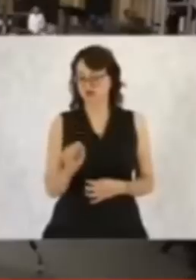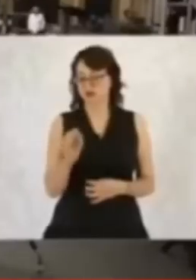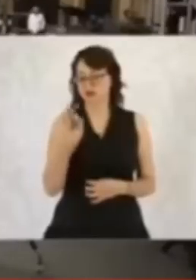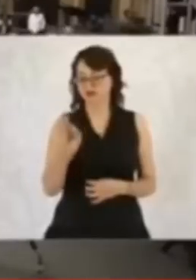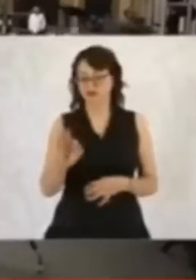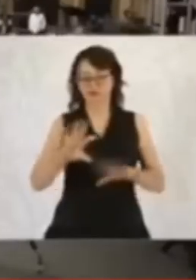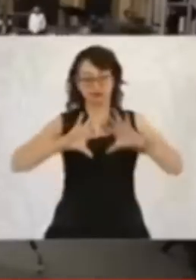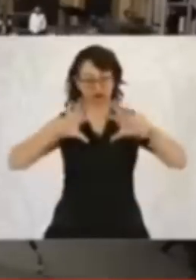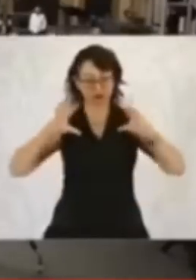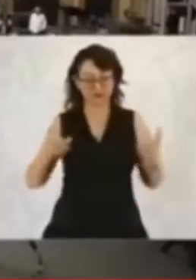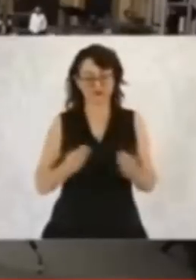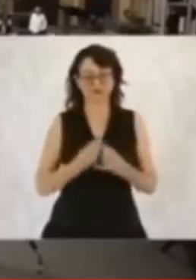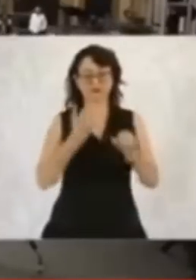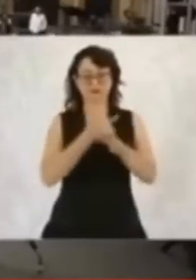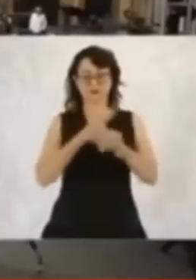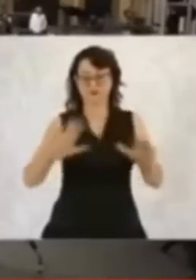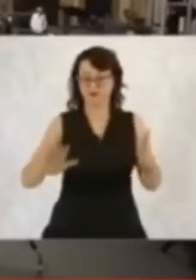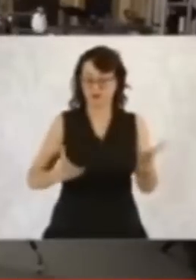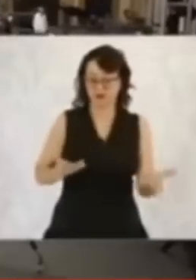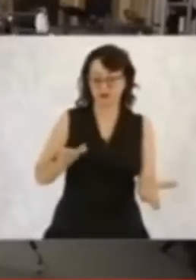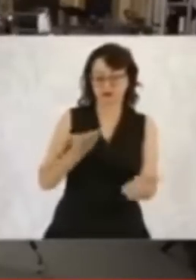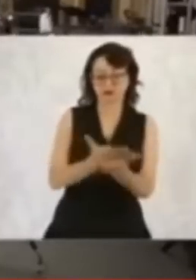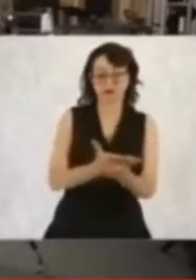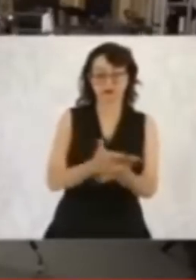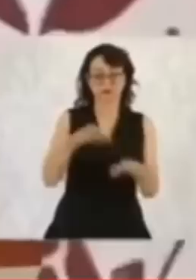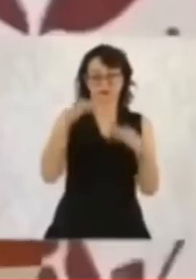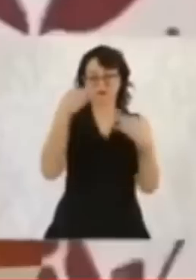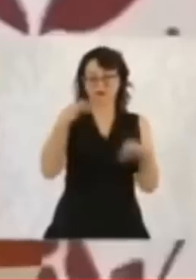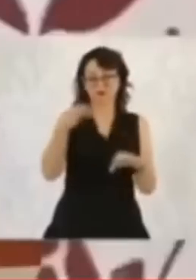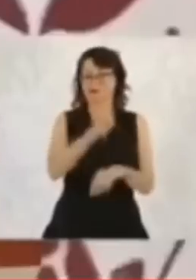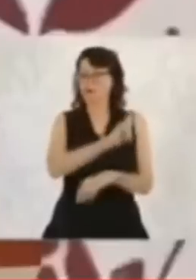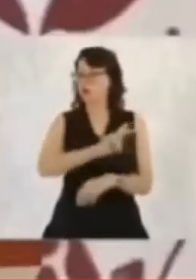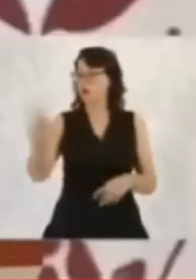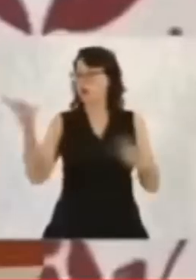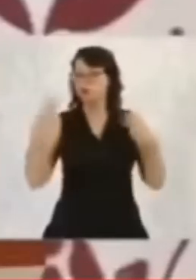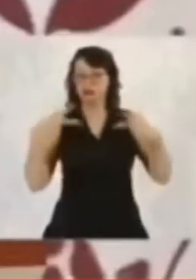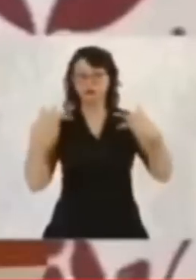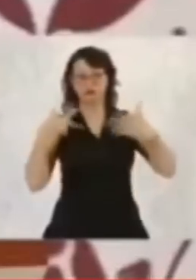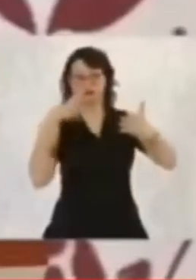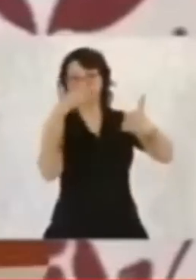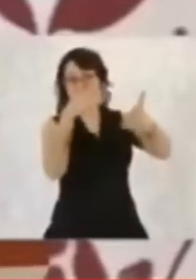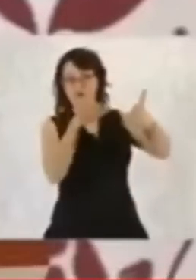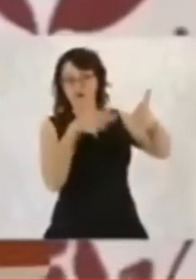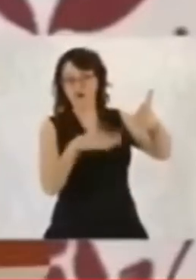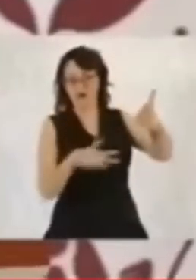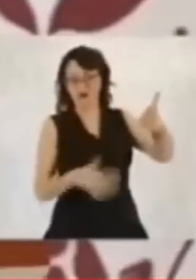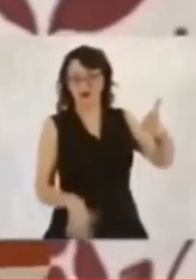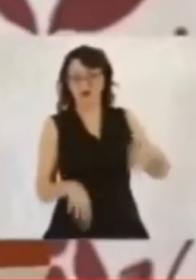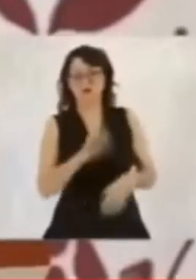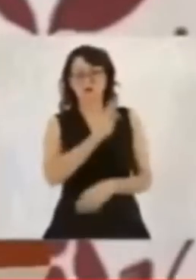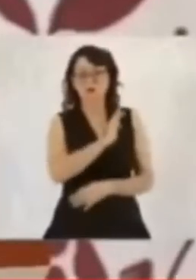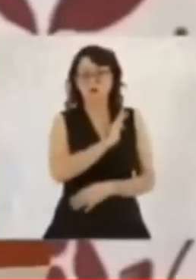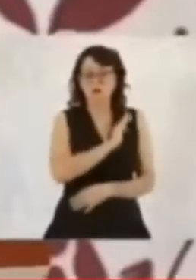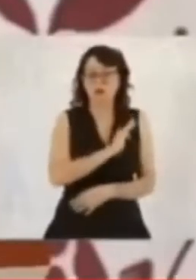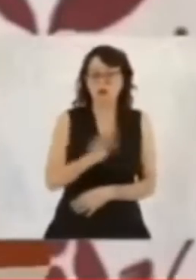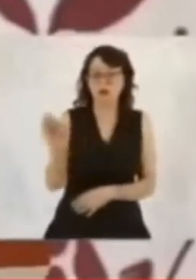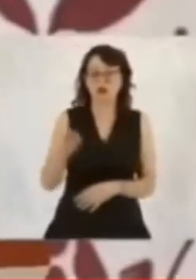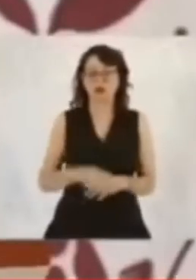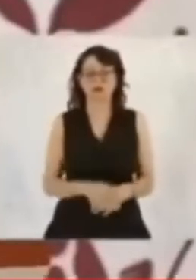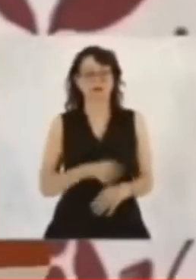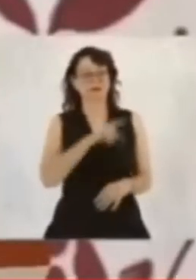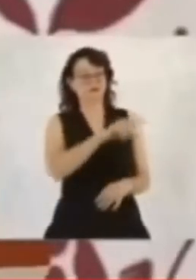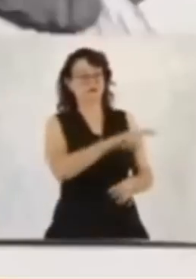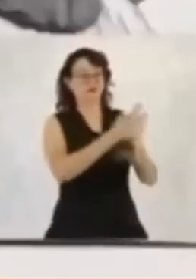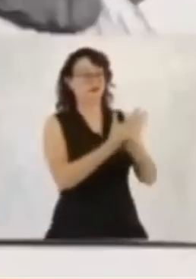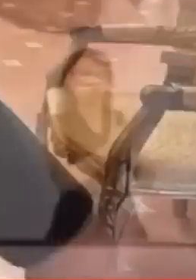de la Federación sobre el FOBAPROA, a la que todo el pueblo de México tiene acceso, porque se Pues dice que creo fue la auditado por